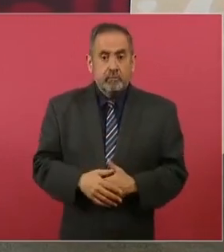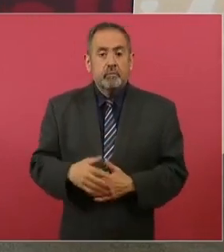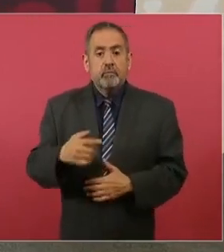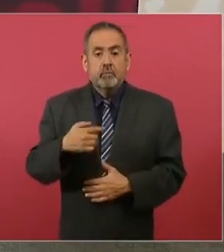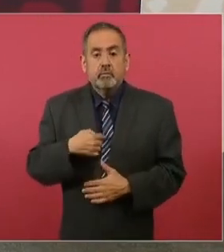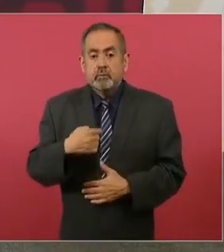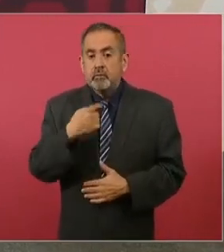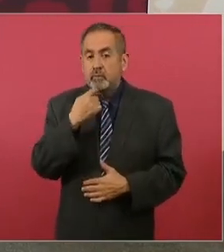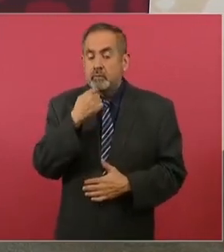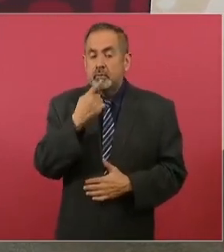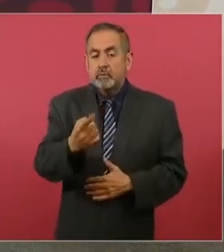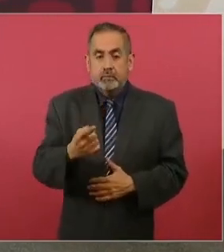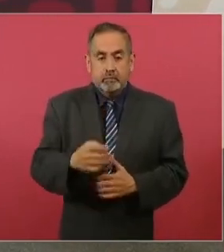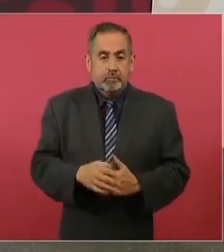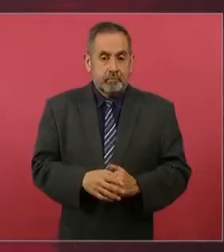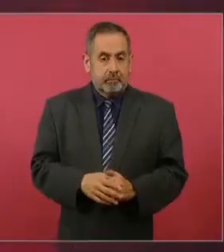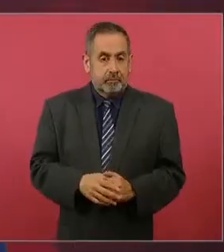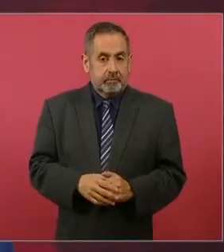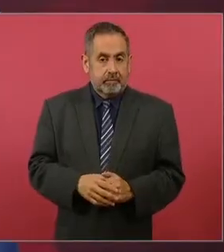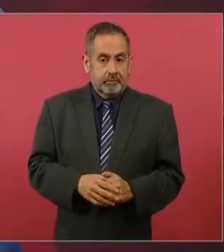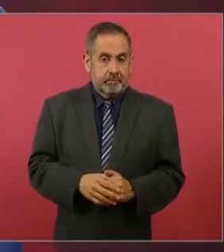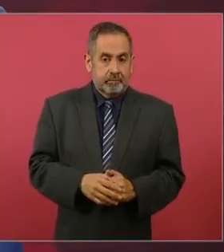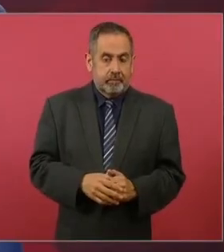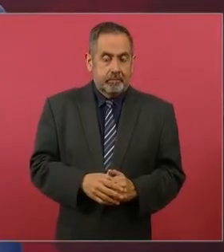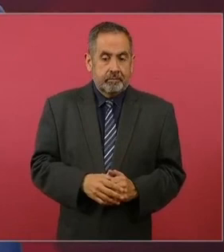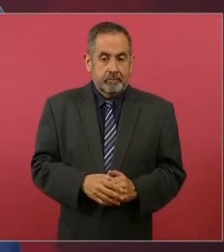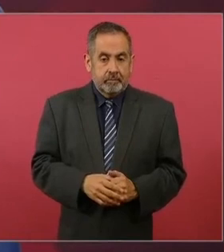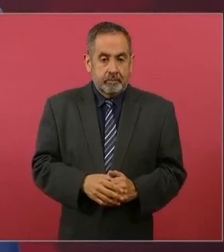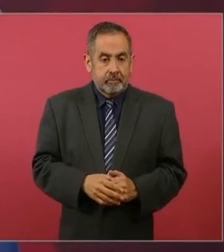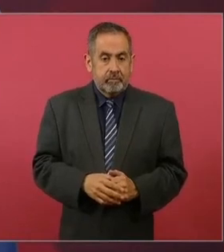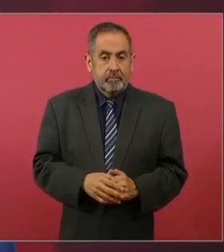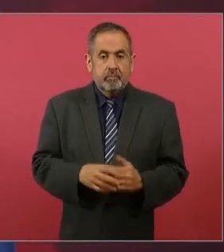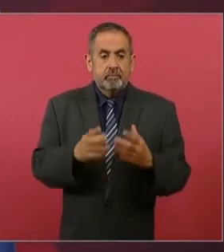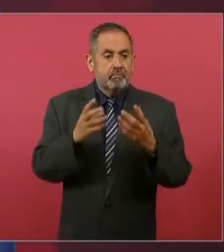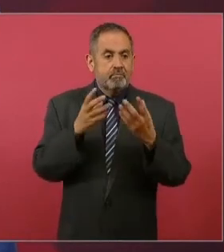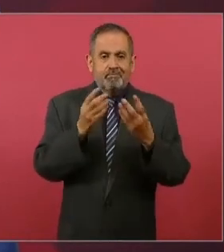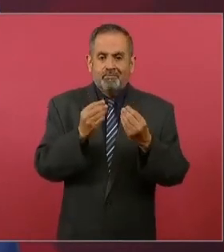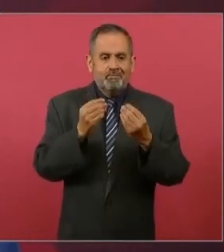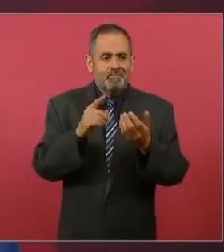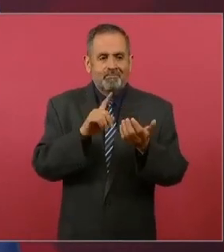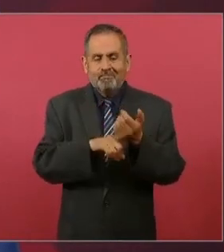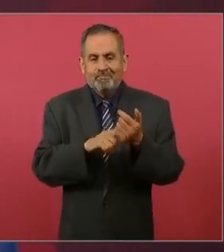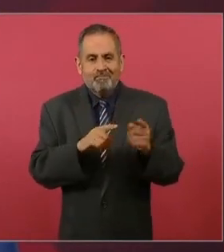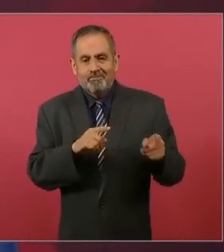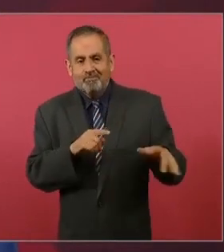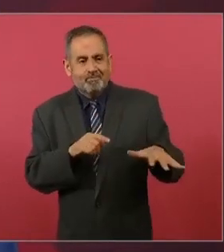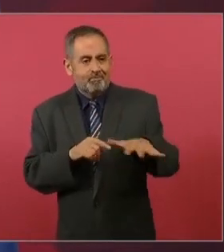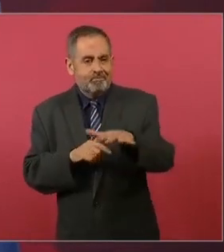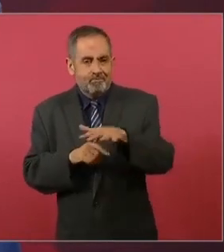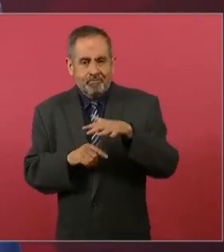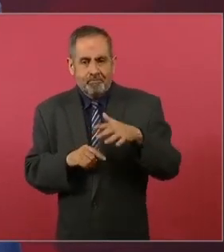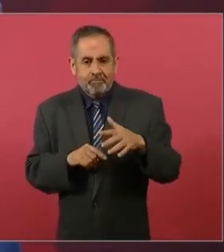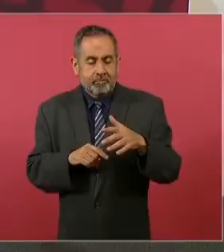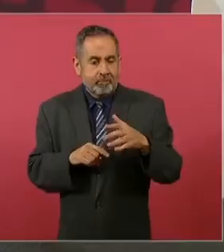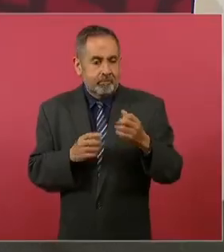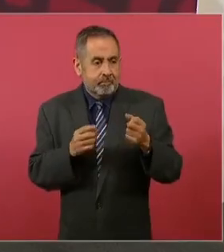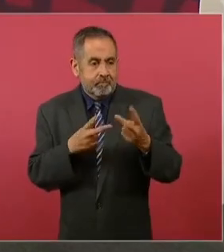es que como hay mucho tráfico y se da